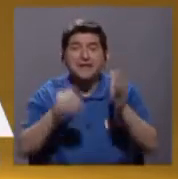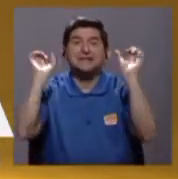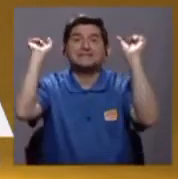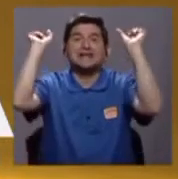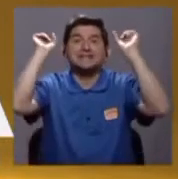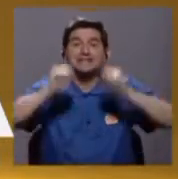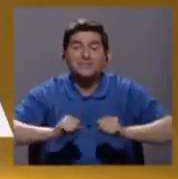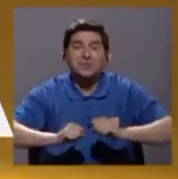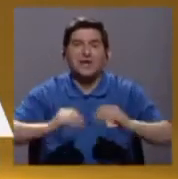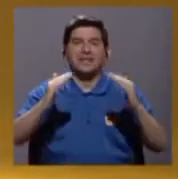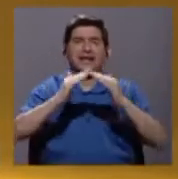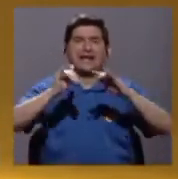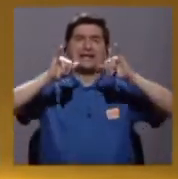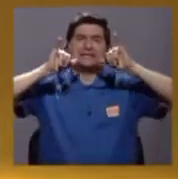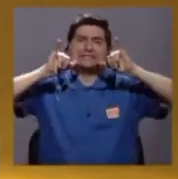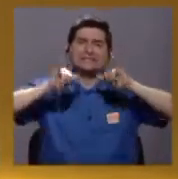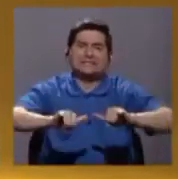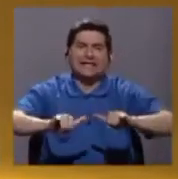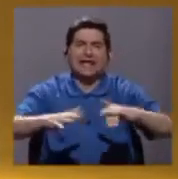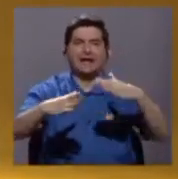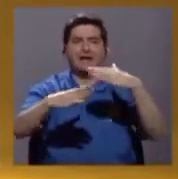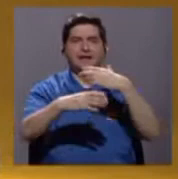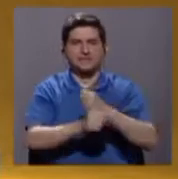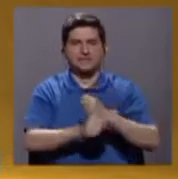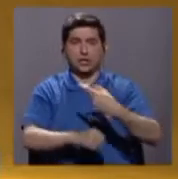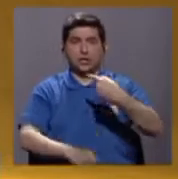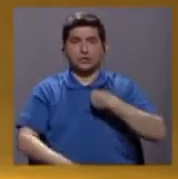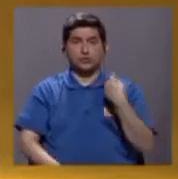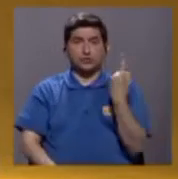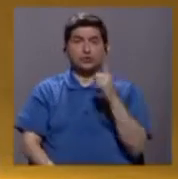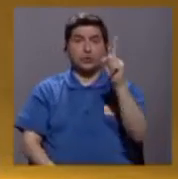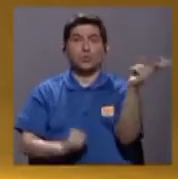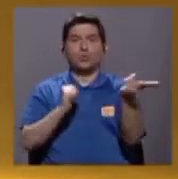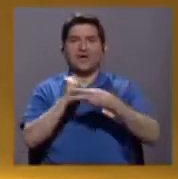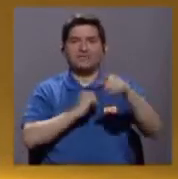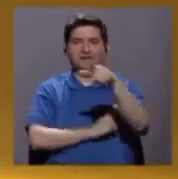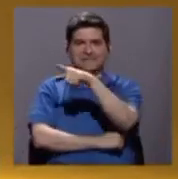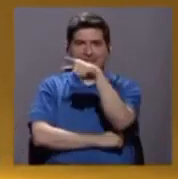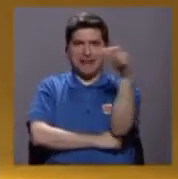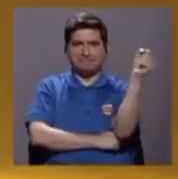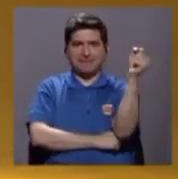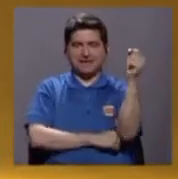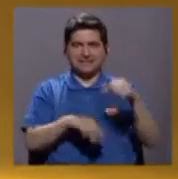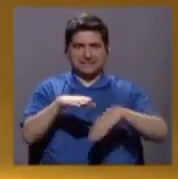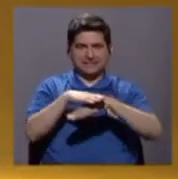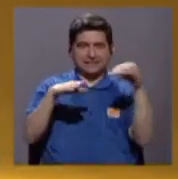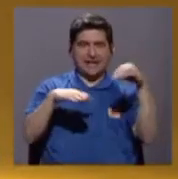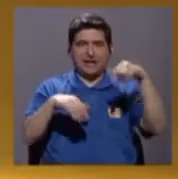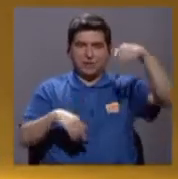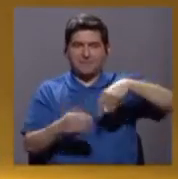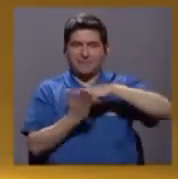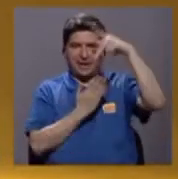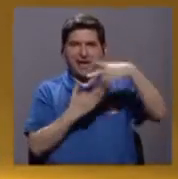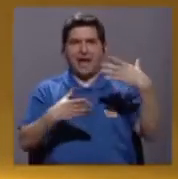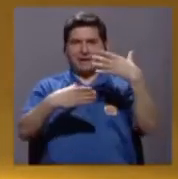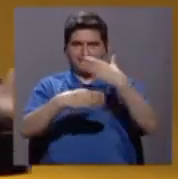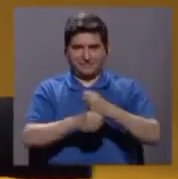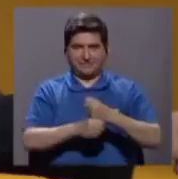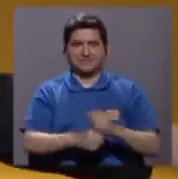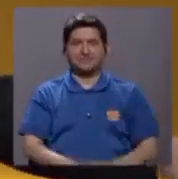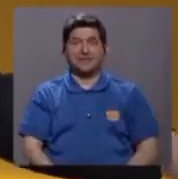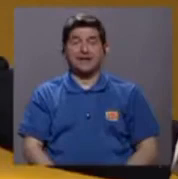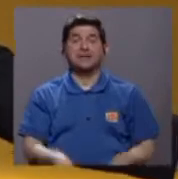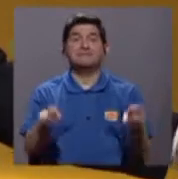pueden quedarse en su casa, háganlo. Yo solo una vez al mes salgo para grabar estos programas,